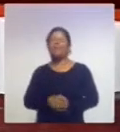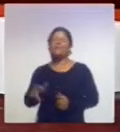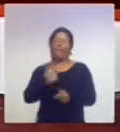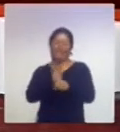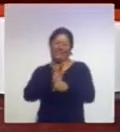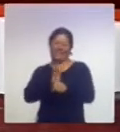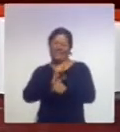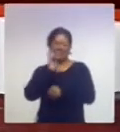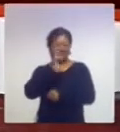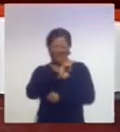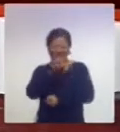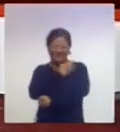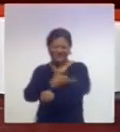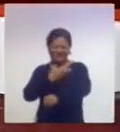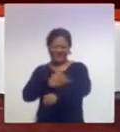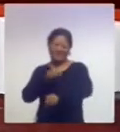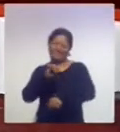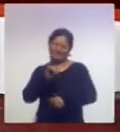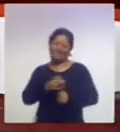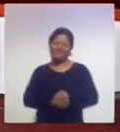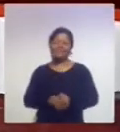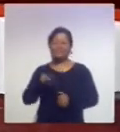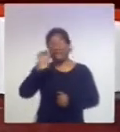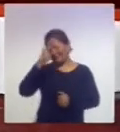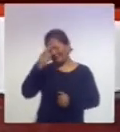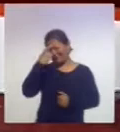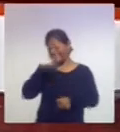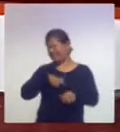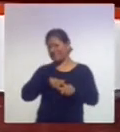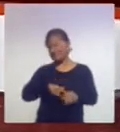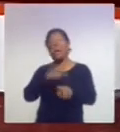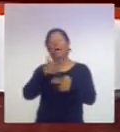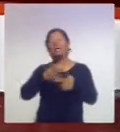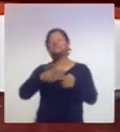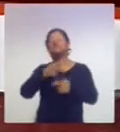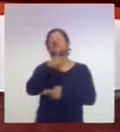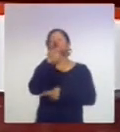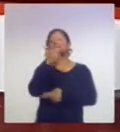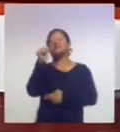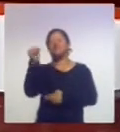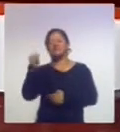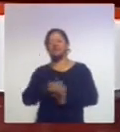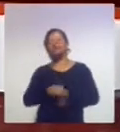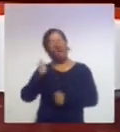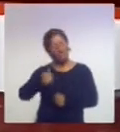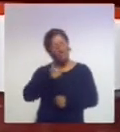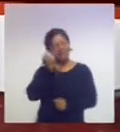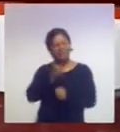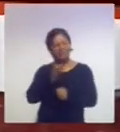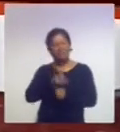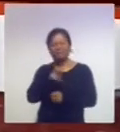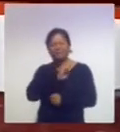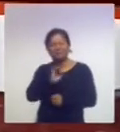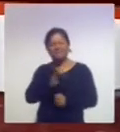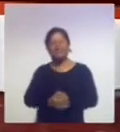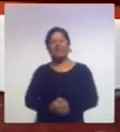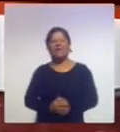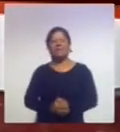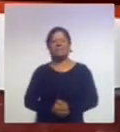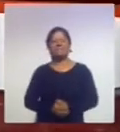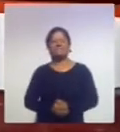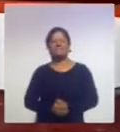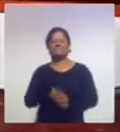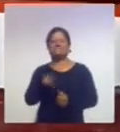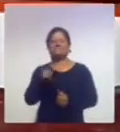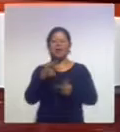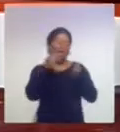ver en familia, por supuesto. Le recordamos que sigue en cartelera hasta el 12 de septiembre. Todavía puede aprovechar, así es que, bueno, pues ahí organícese